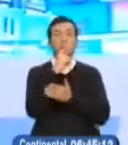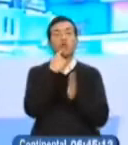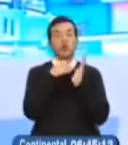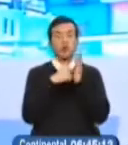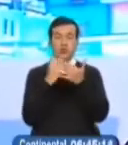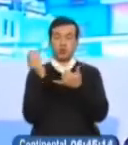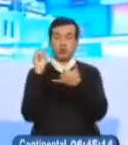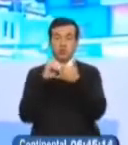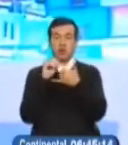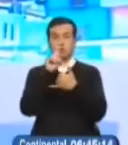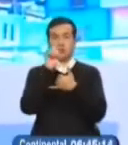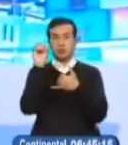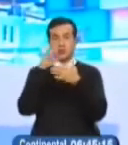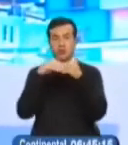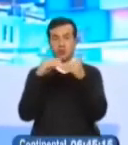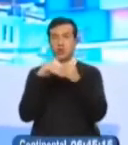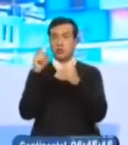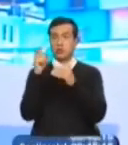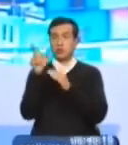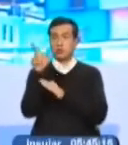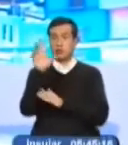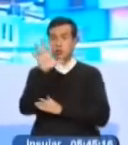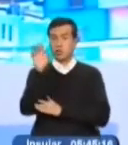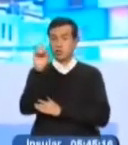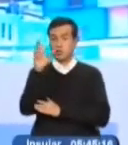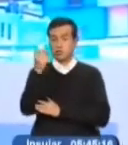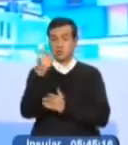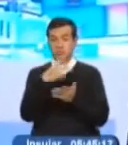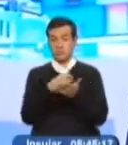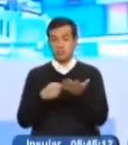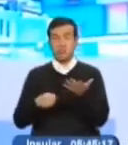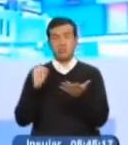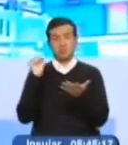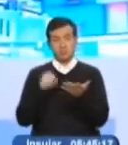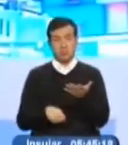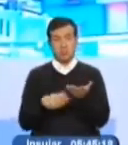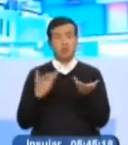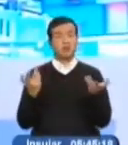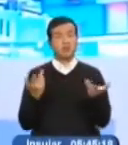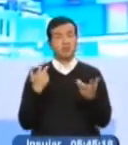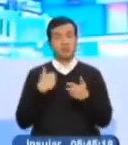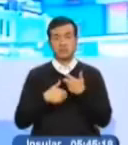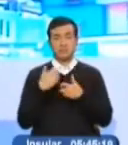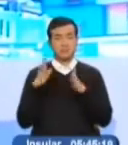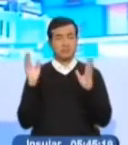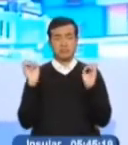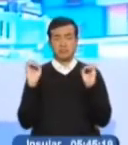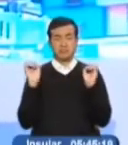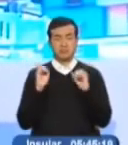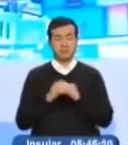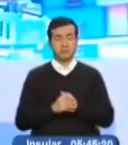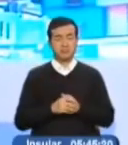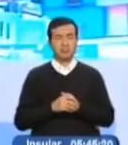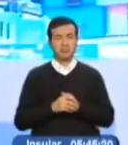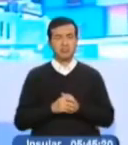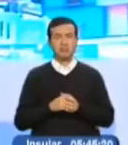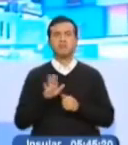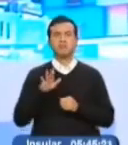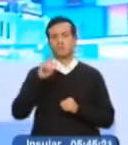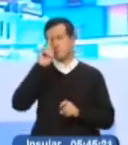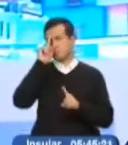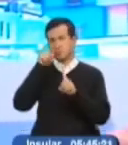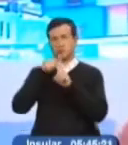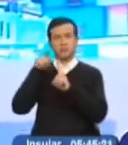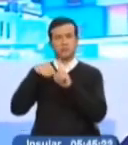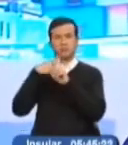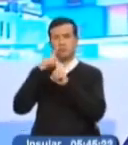$100, si necesita sacar $50, necesita el físico, puede sacarlo en físico sin ningún inconveniente. Esto también tiene un objetivo